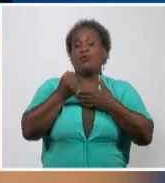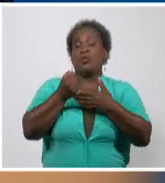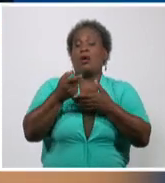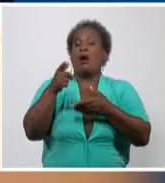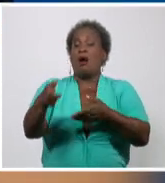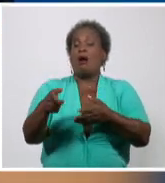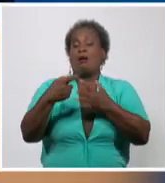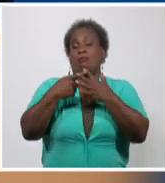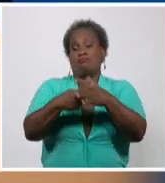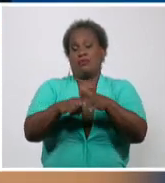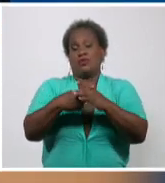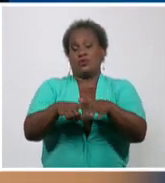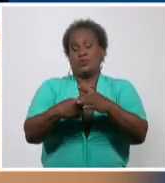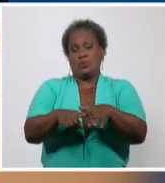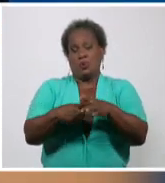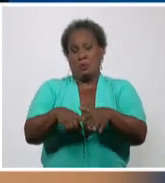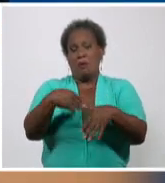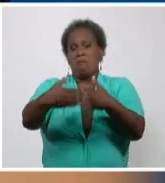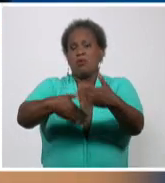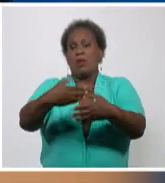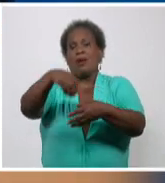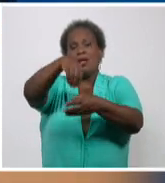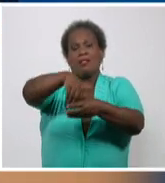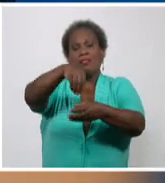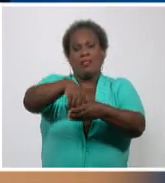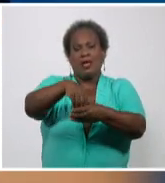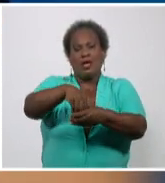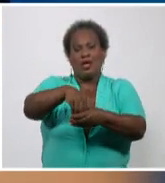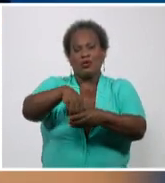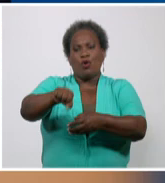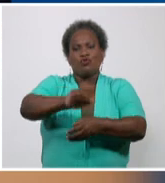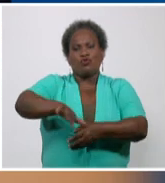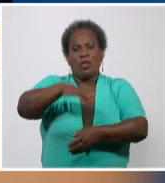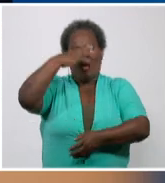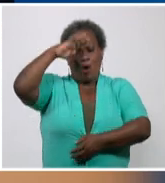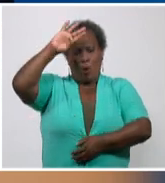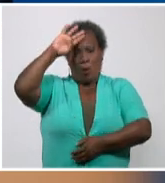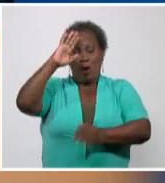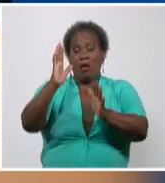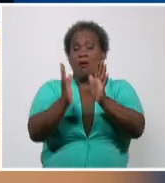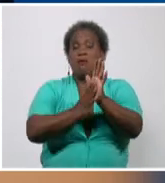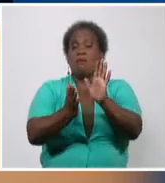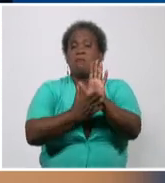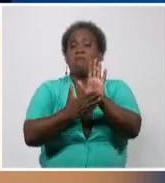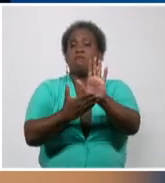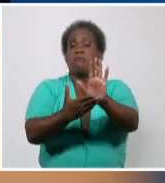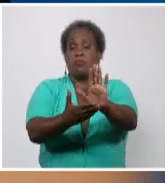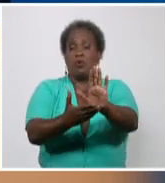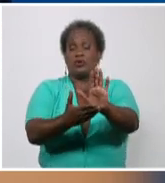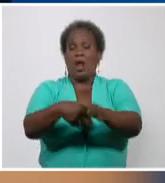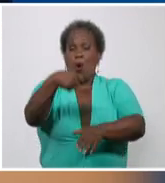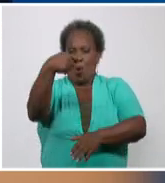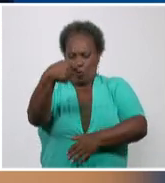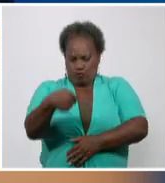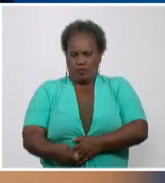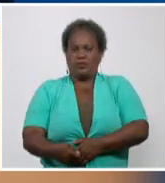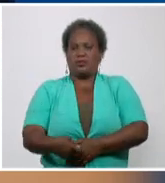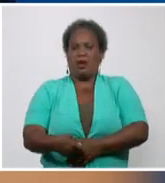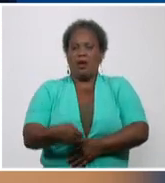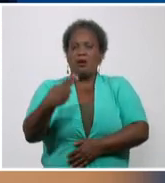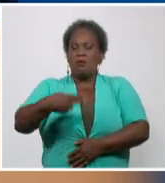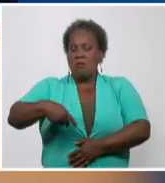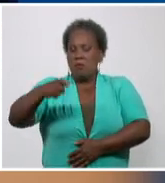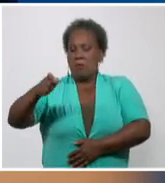estas problemáticas en nuestra sociedad y mostrar una vez más el nivel de justicia y de